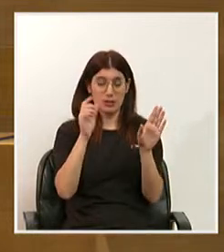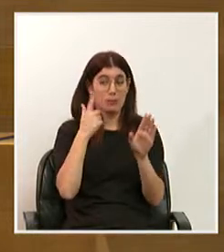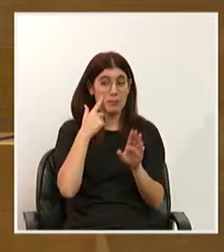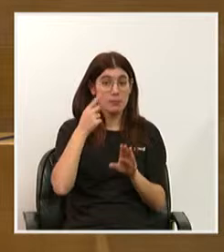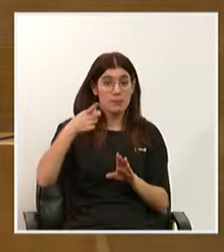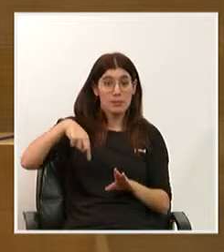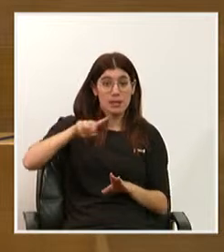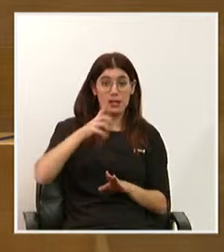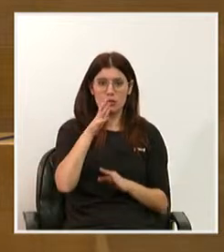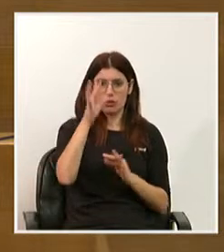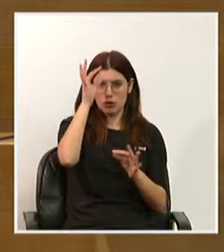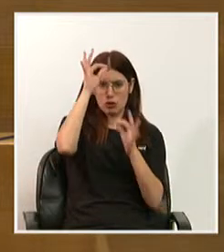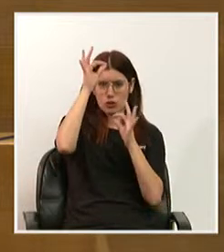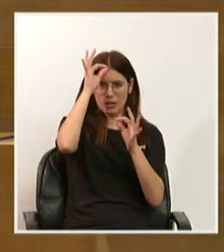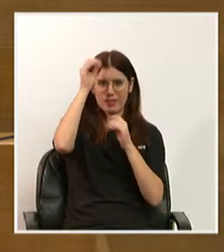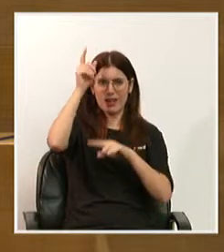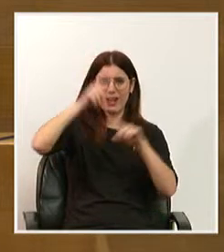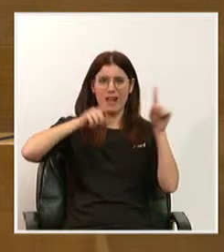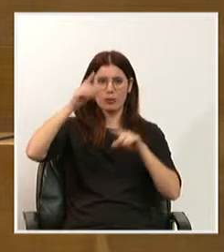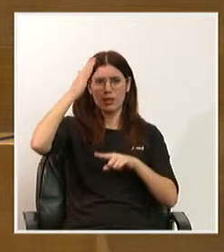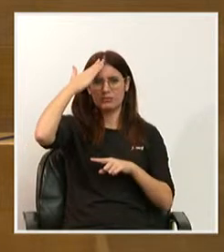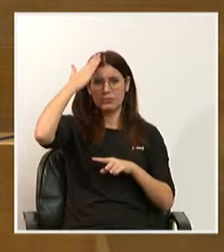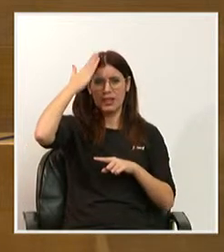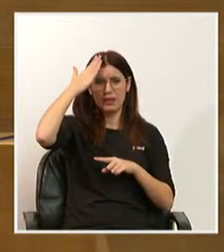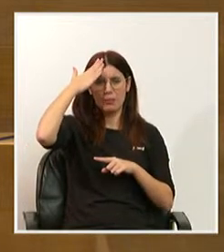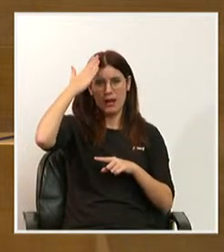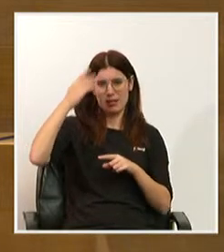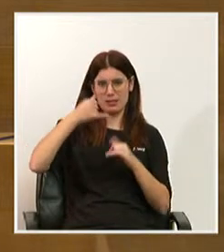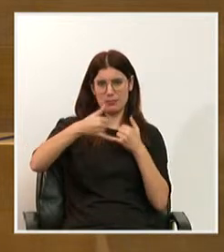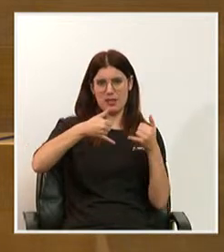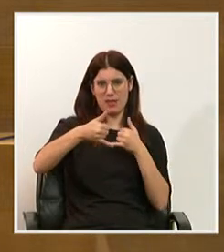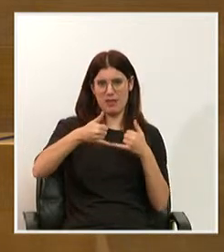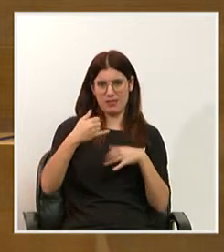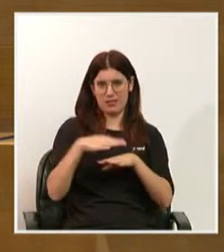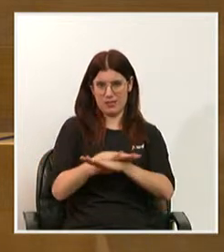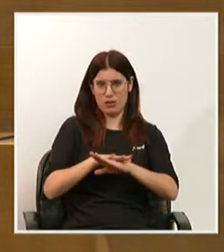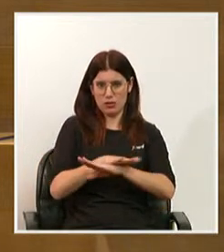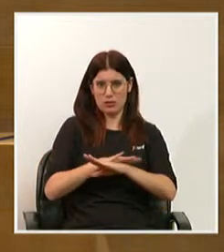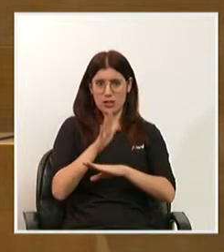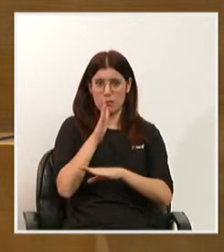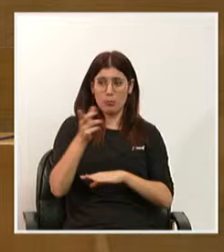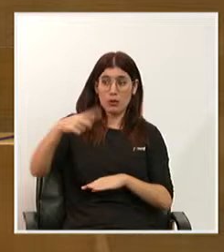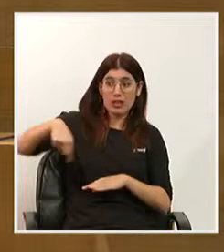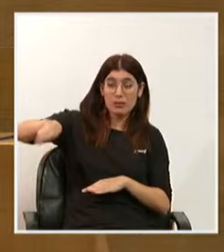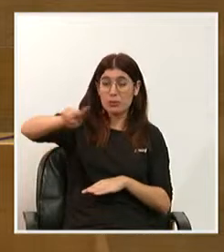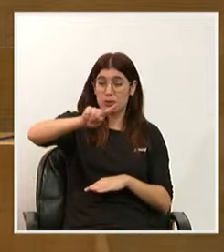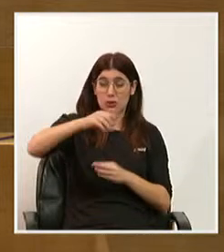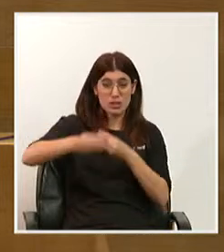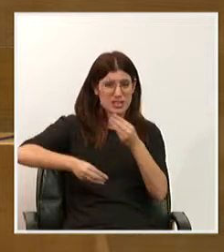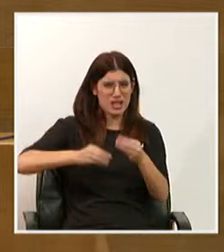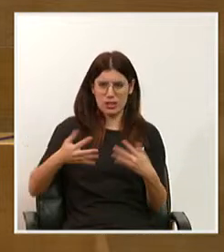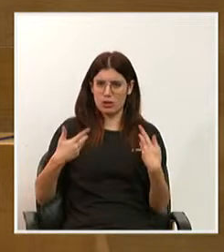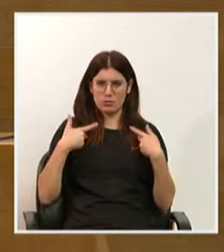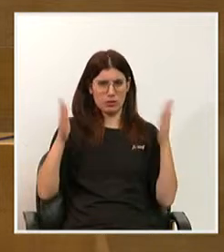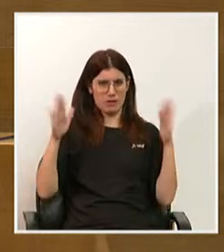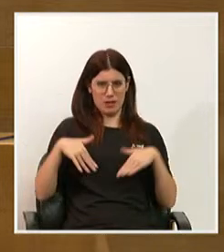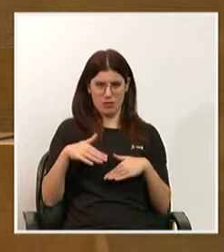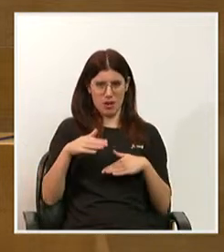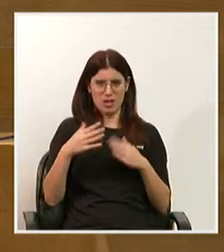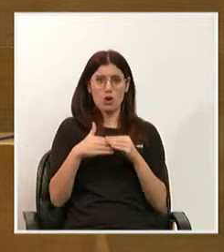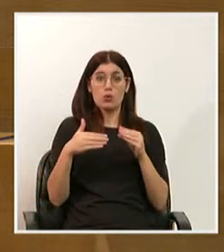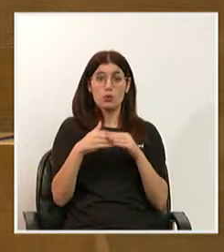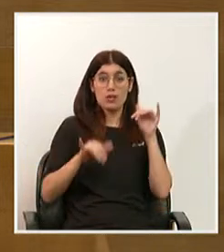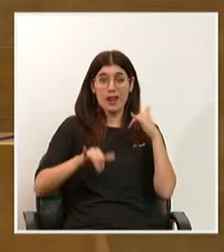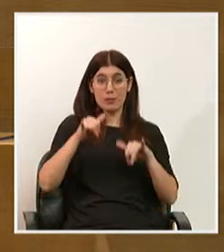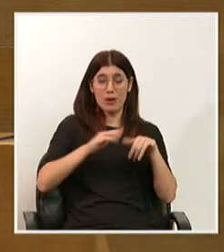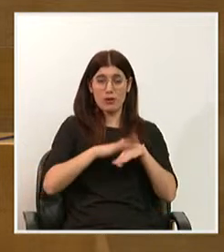voy a concretar algunas de las principales medidas que está adoptando el consell porque es muy irresponsable lo que están haciendo utilizar la demagogia para criticar